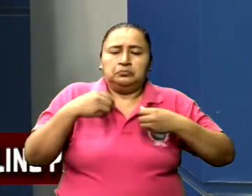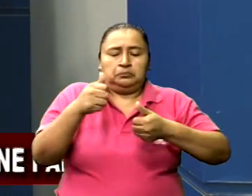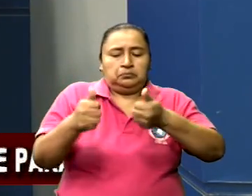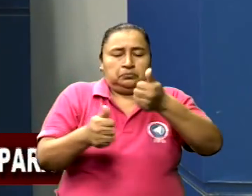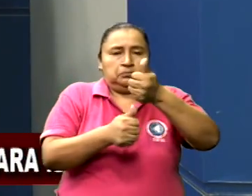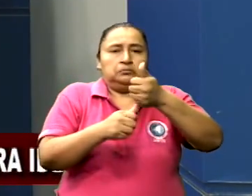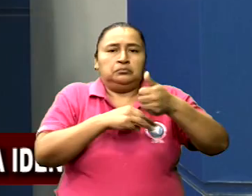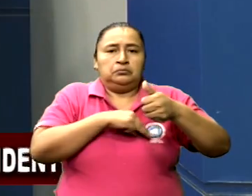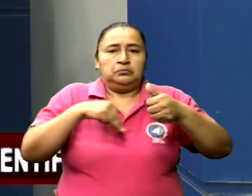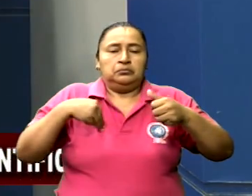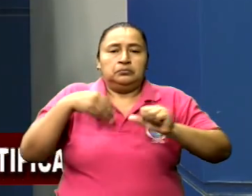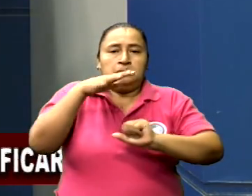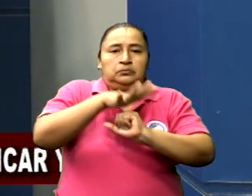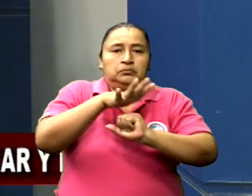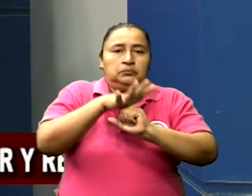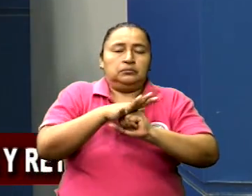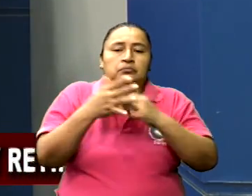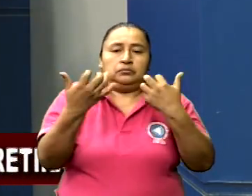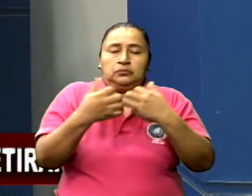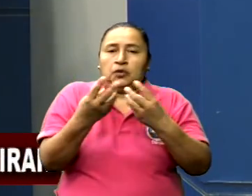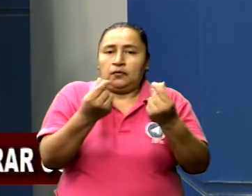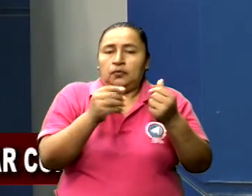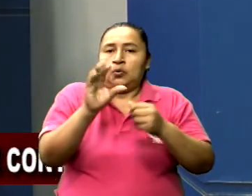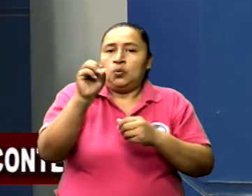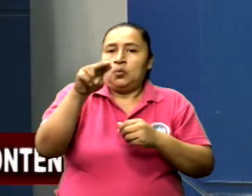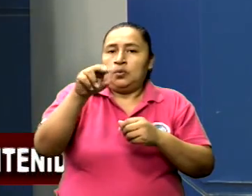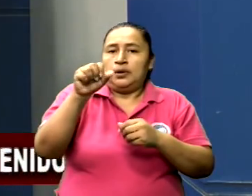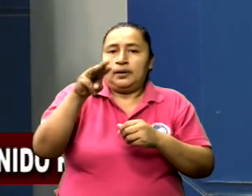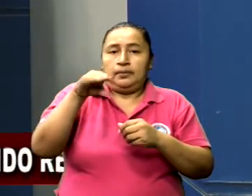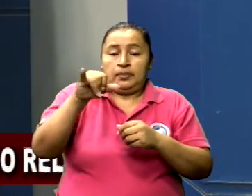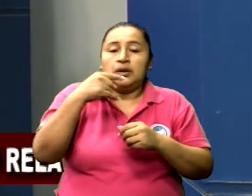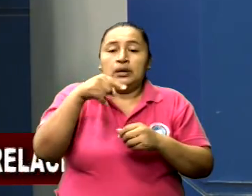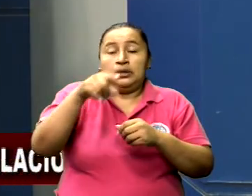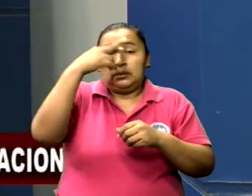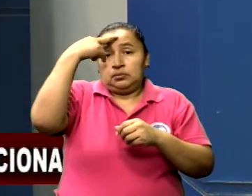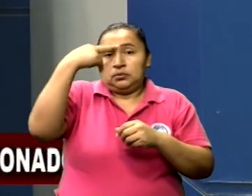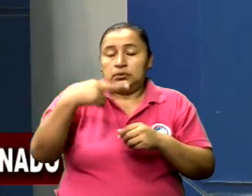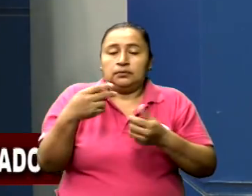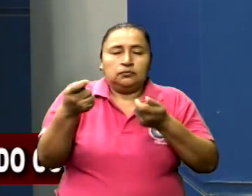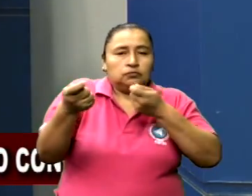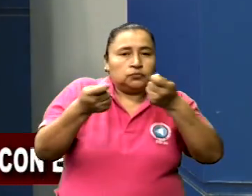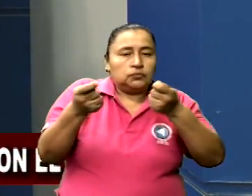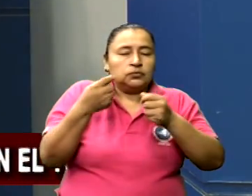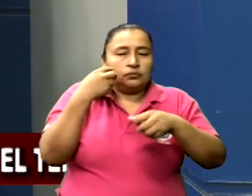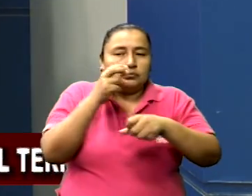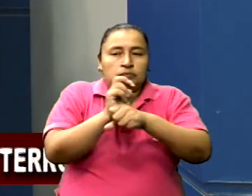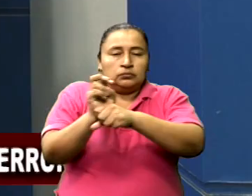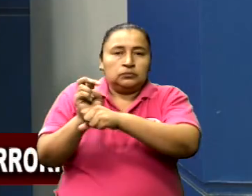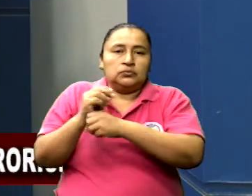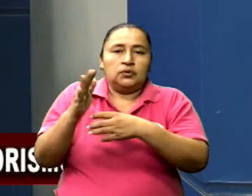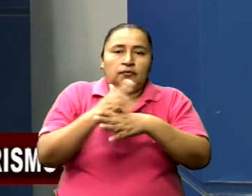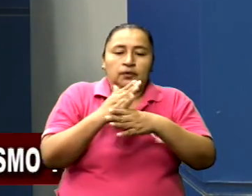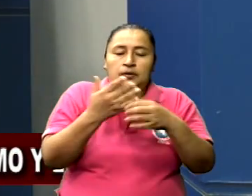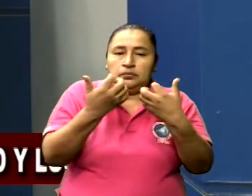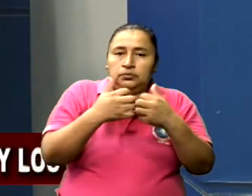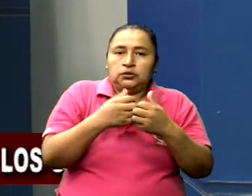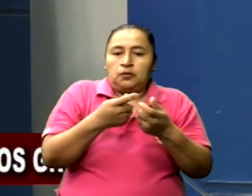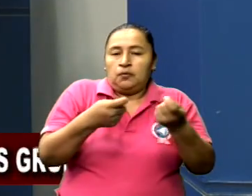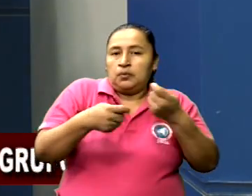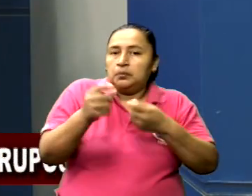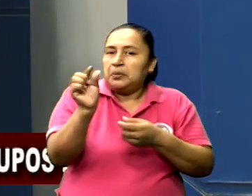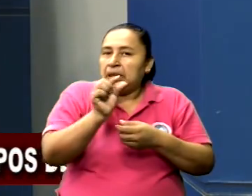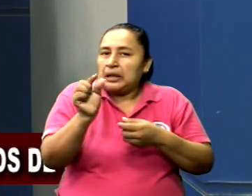de la Comisión Nacional de Microfinanzas, CONAMI, la cual está encargada de regular y supervisar a las microfinancieras del